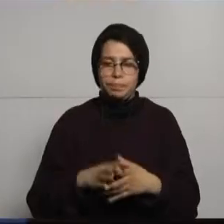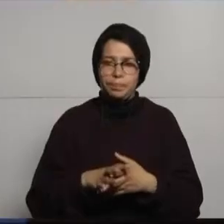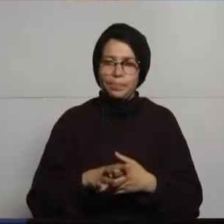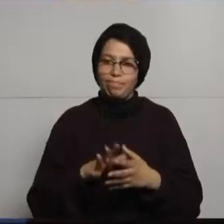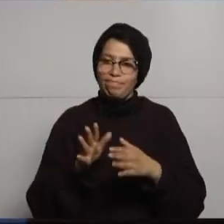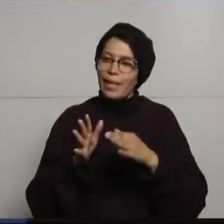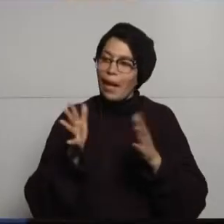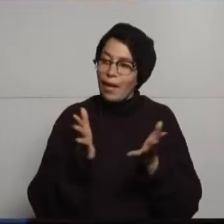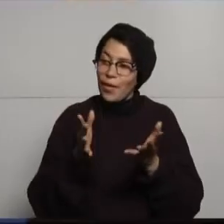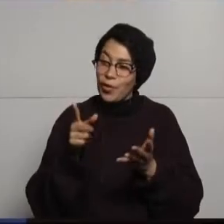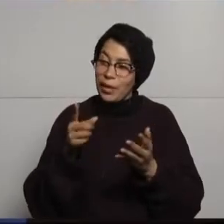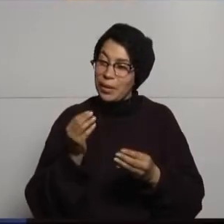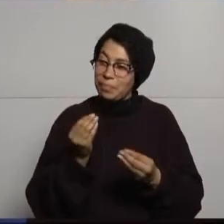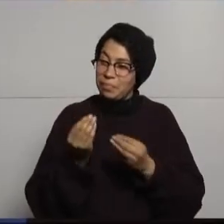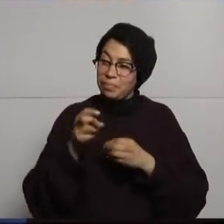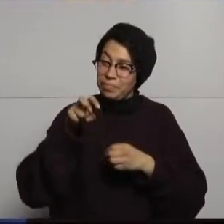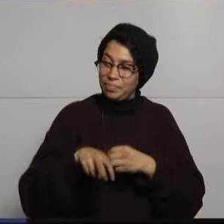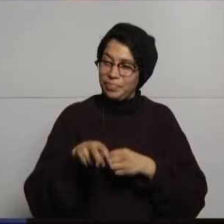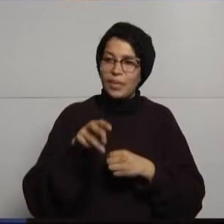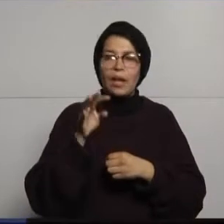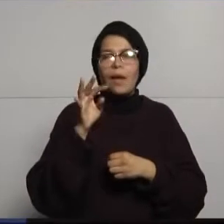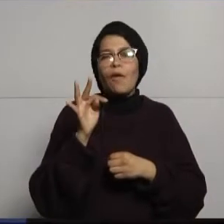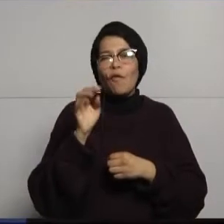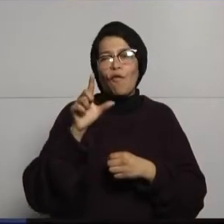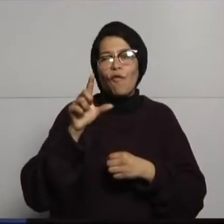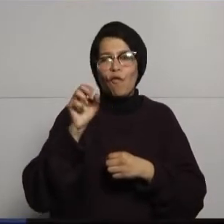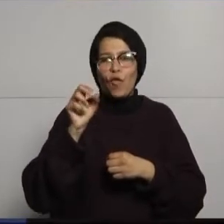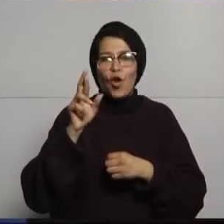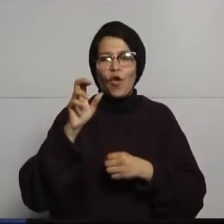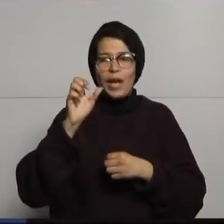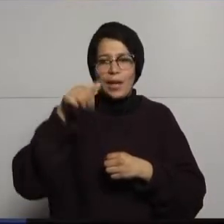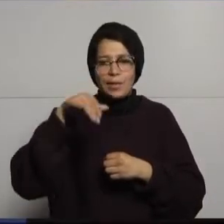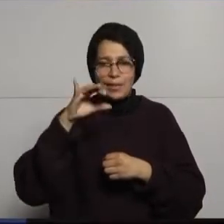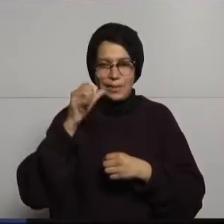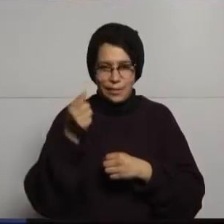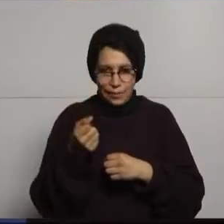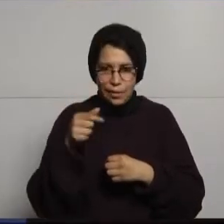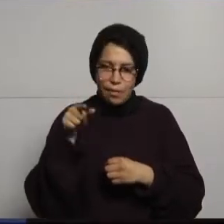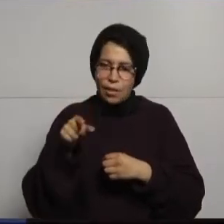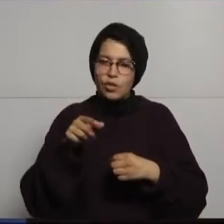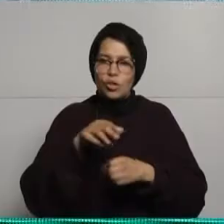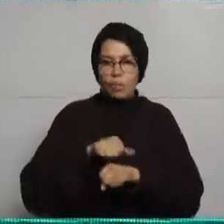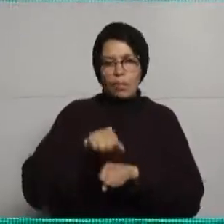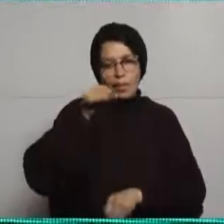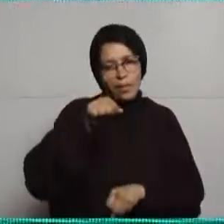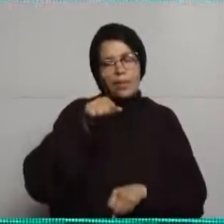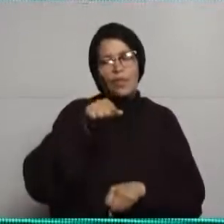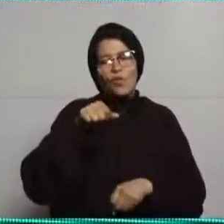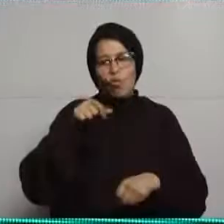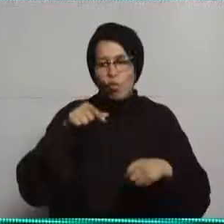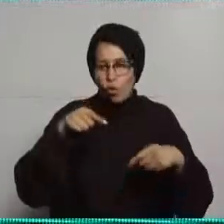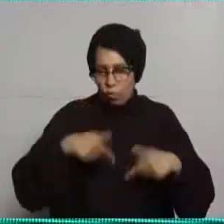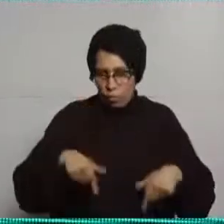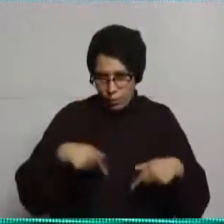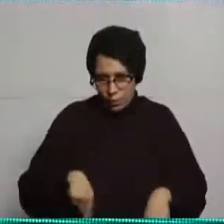venimos. que bueno, que tenemos a Florencia Ochusi, que Florencia es diseñadora industrial, egresada de la Universidad de la República, forma parte del equipo